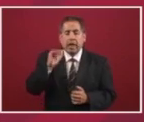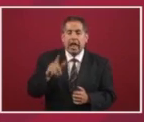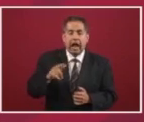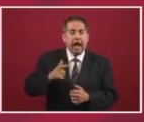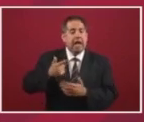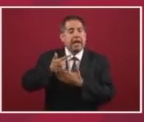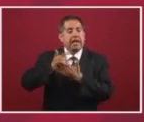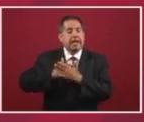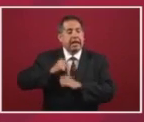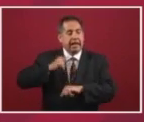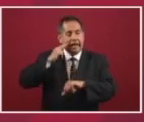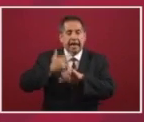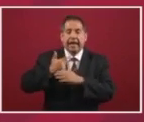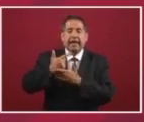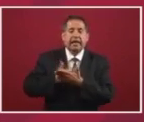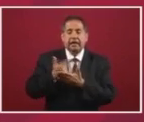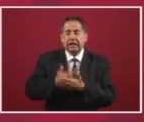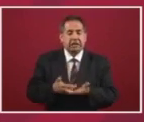gerentes en empresas,